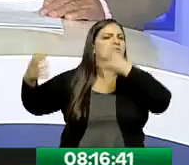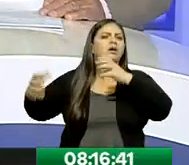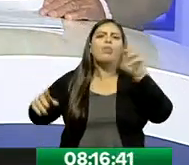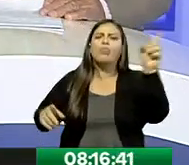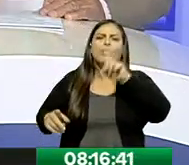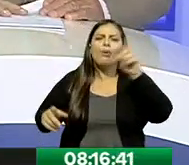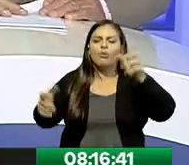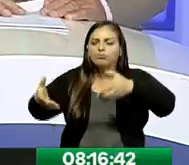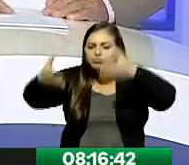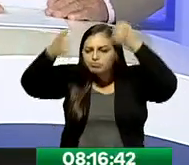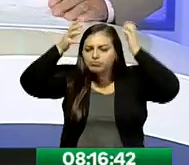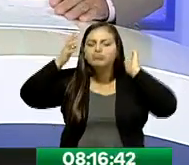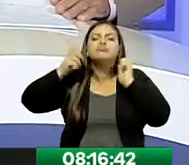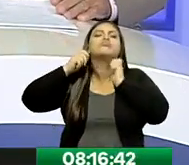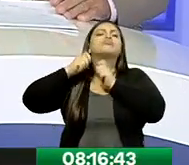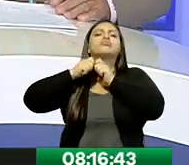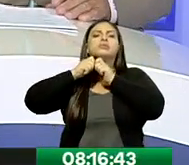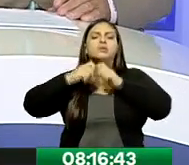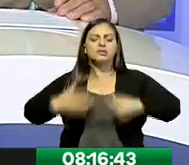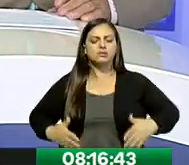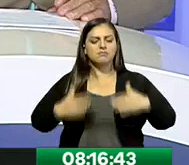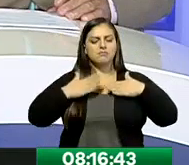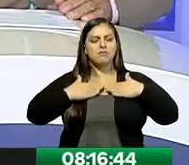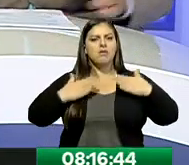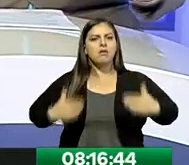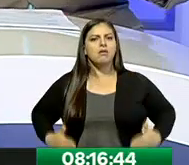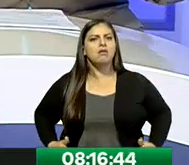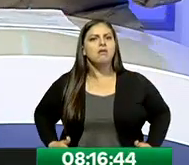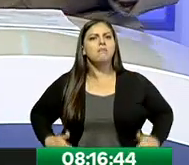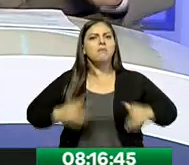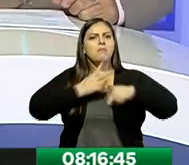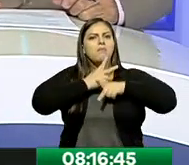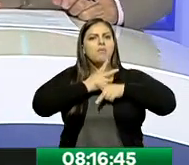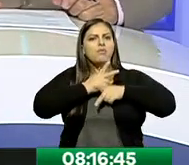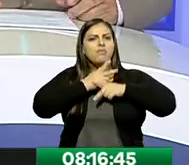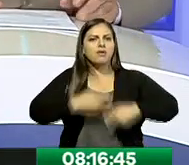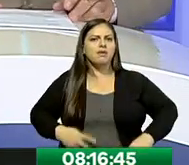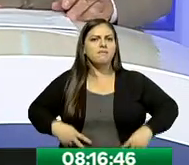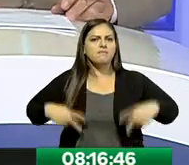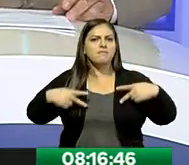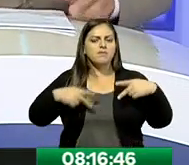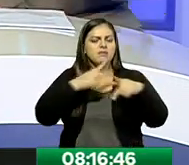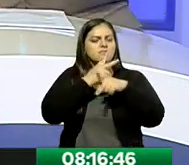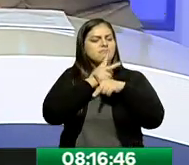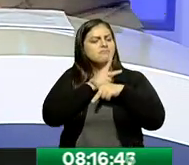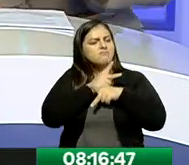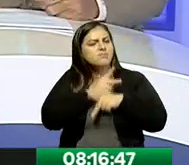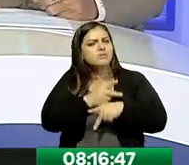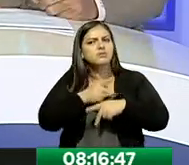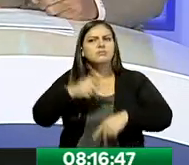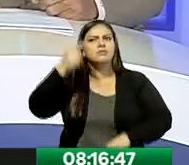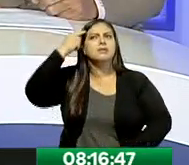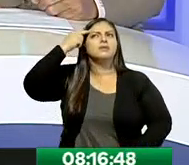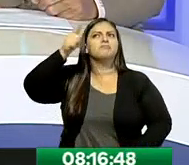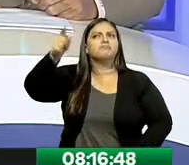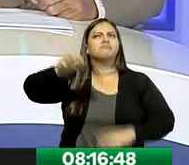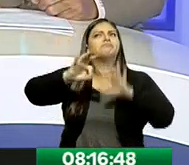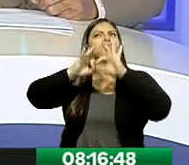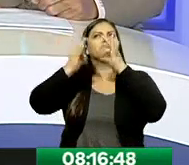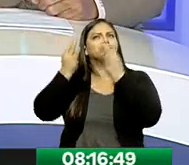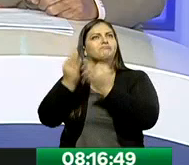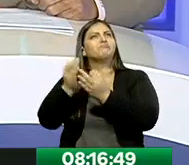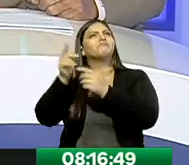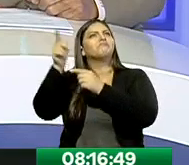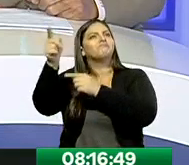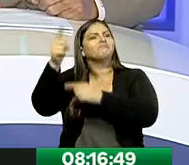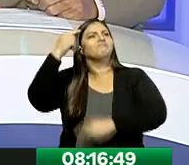a quererse, a estimarse y a tener respeto y amor por su familia, que son los que sufren, insisto, y los